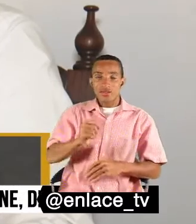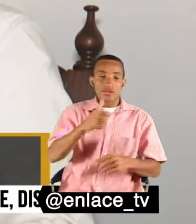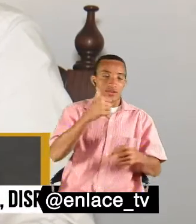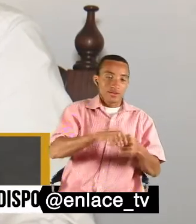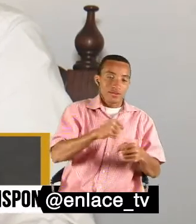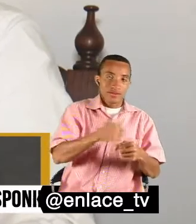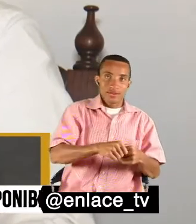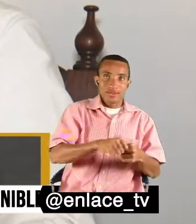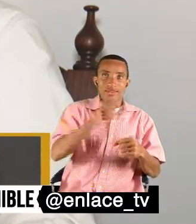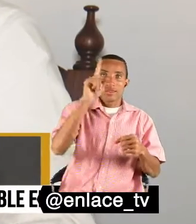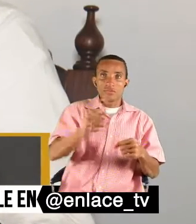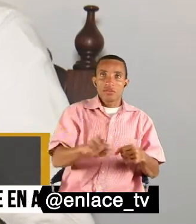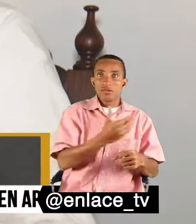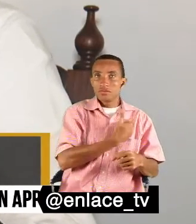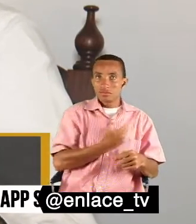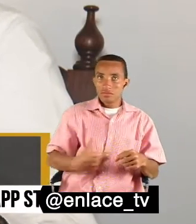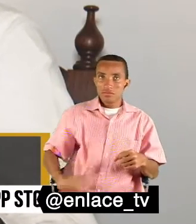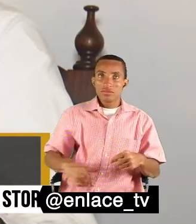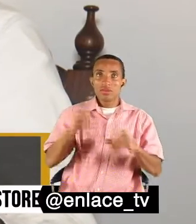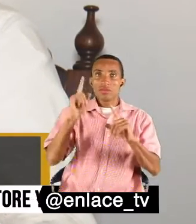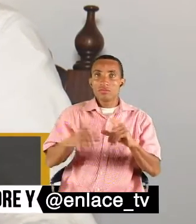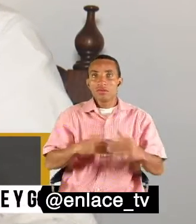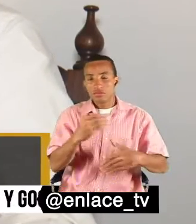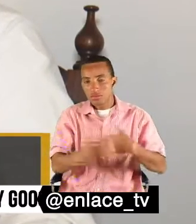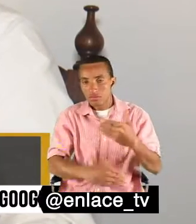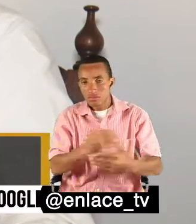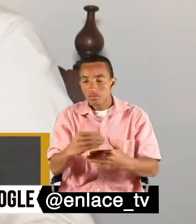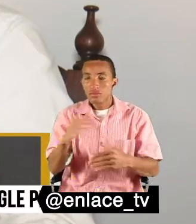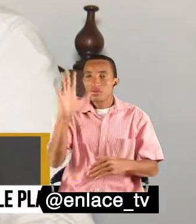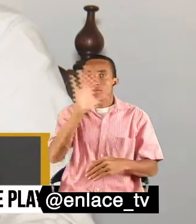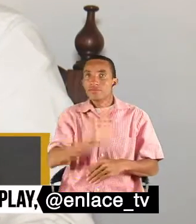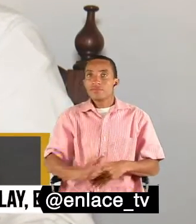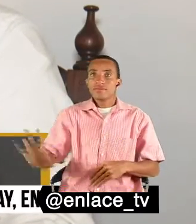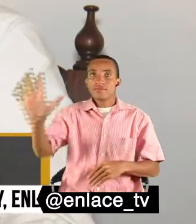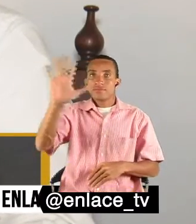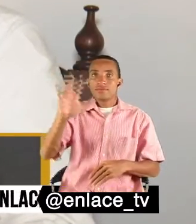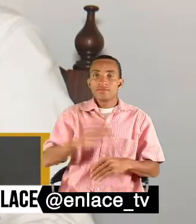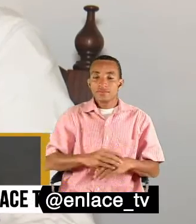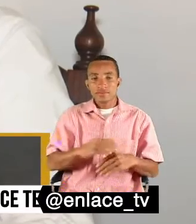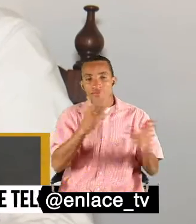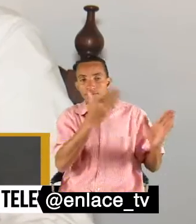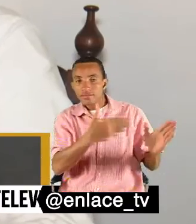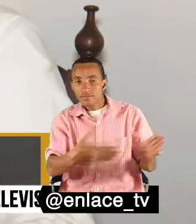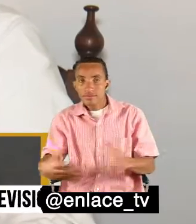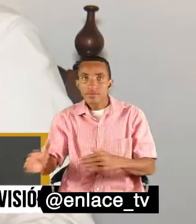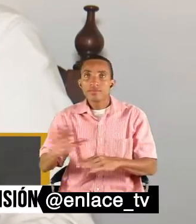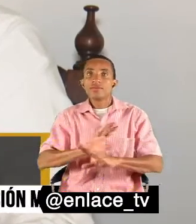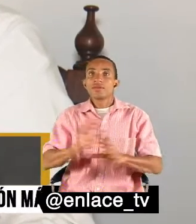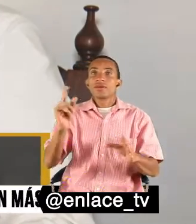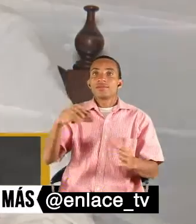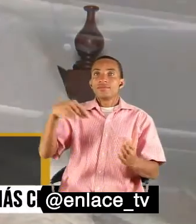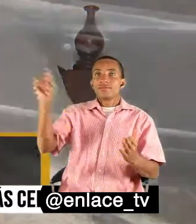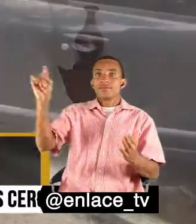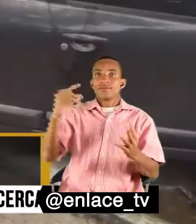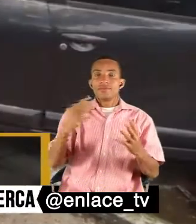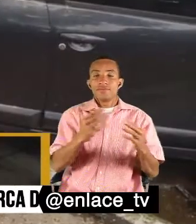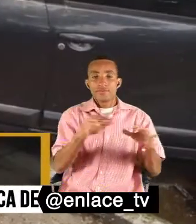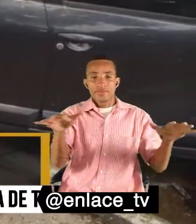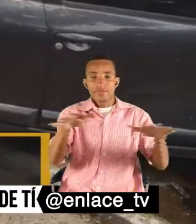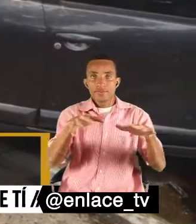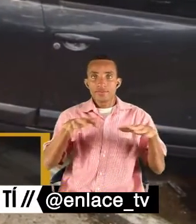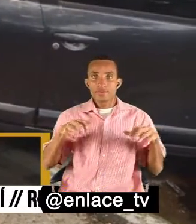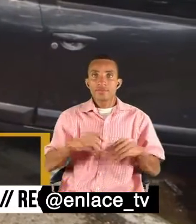de Ecopetrol, y empezaba su proceso a nivel departamental a socializar el plan de desarrollo que ya había sido aprobado por la Asamblea Departamental.